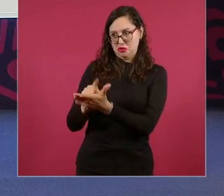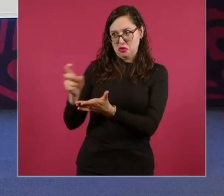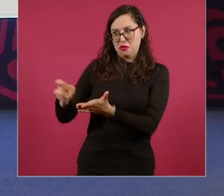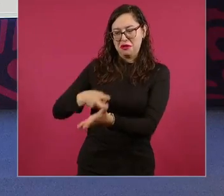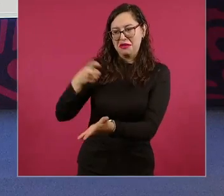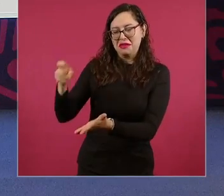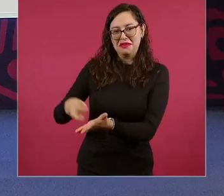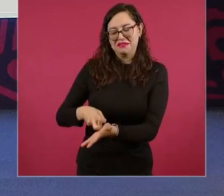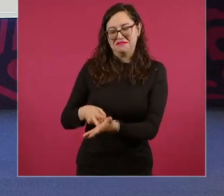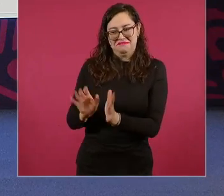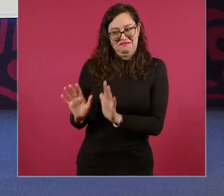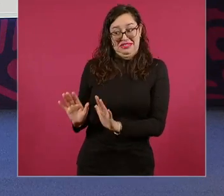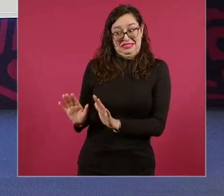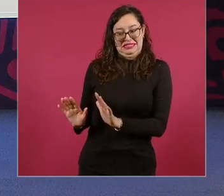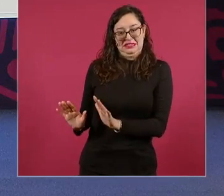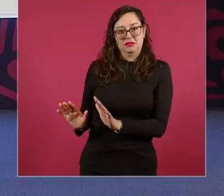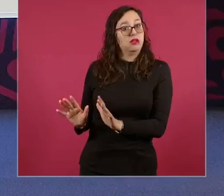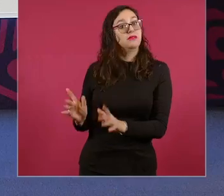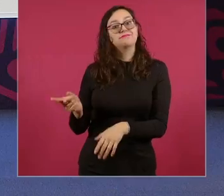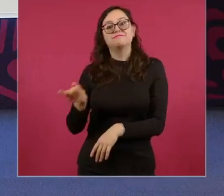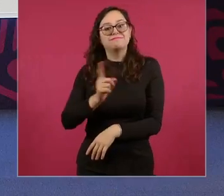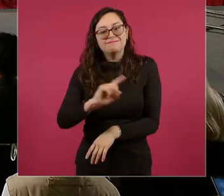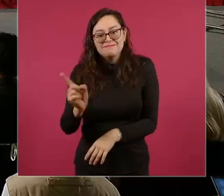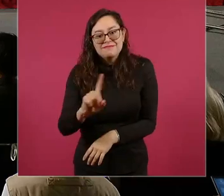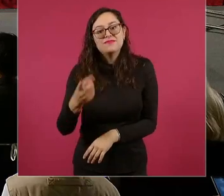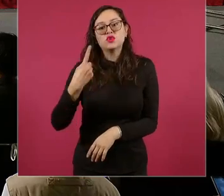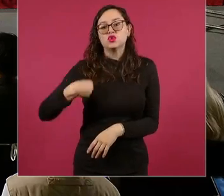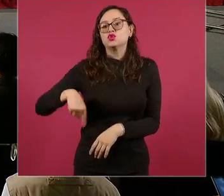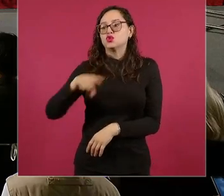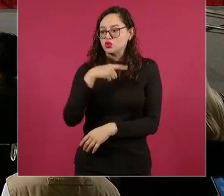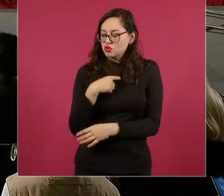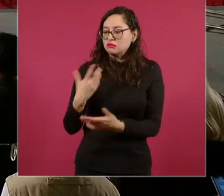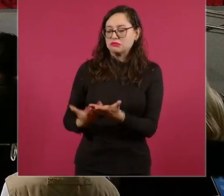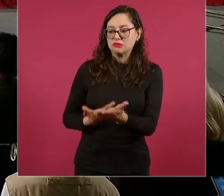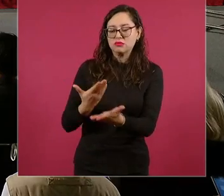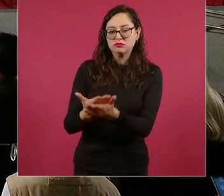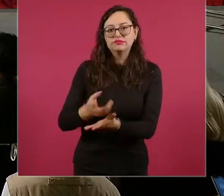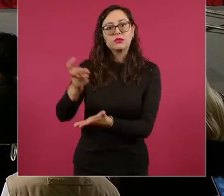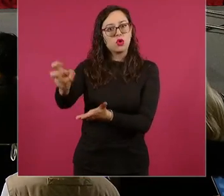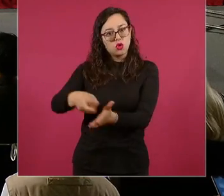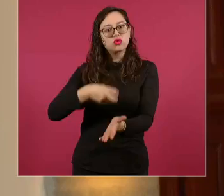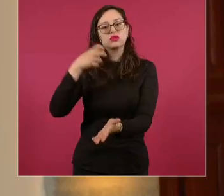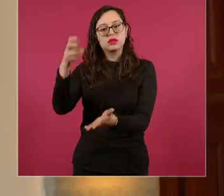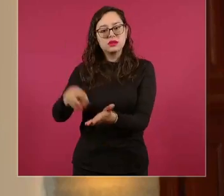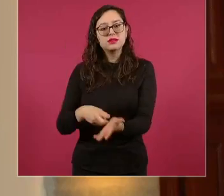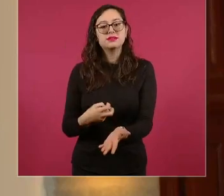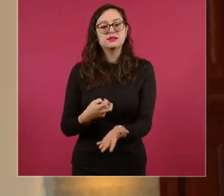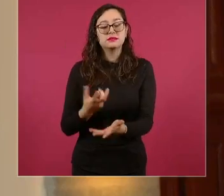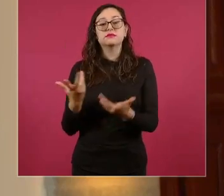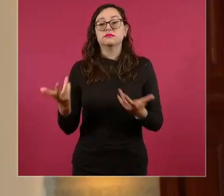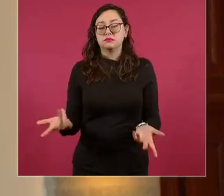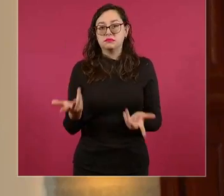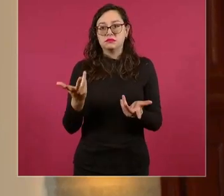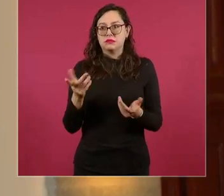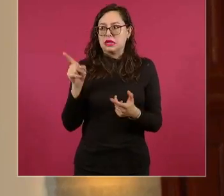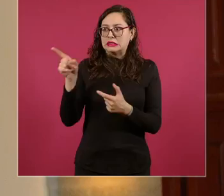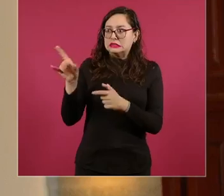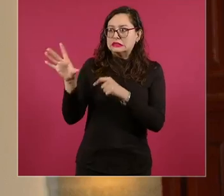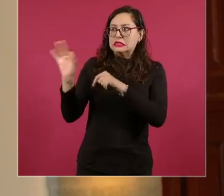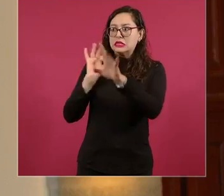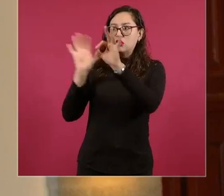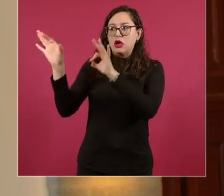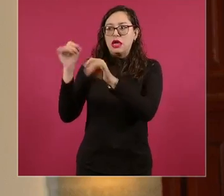caso. La reforma lo que está planteando es que sea la ciudadanía la que participe, el pueblo de México a través de un